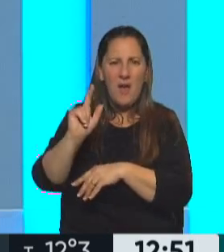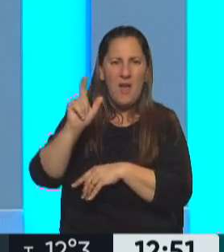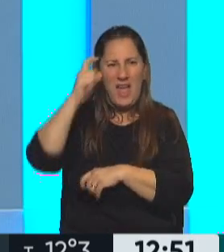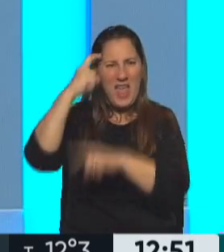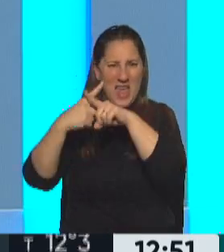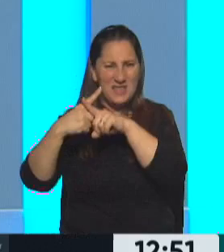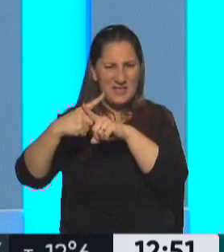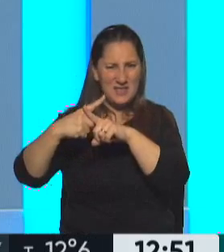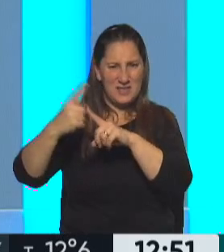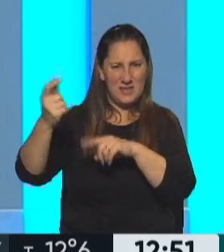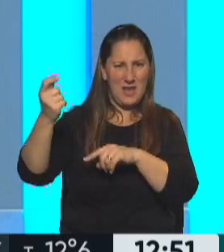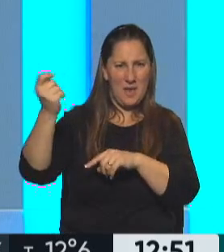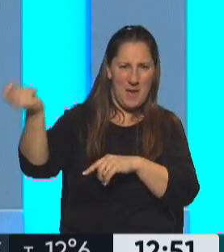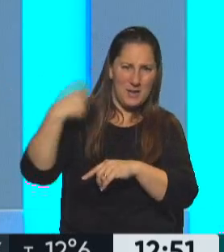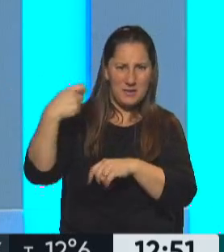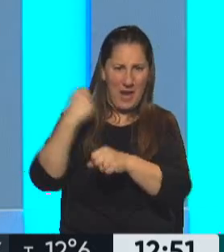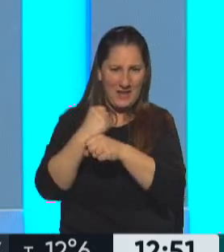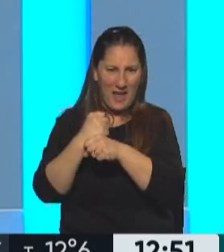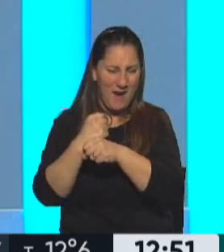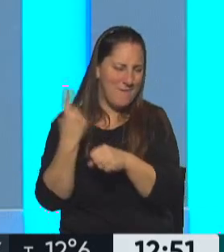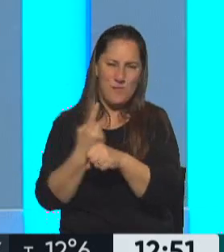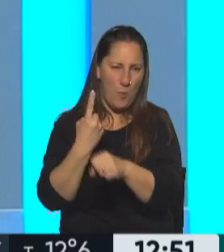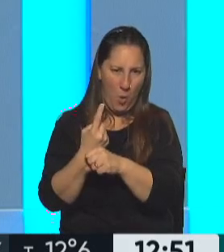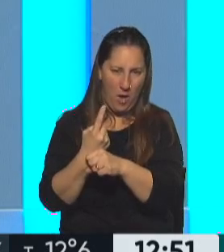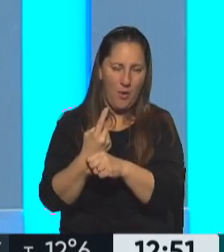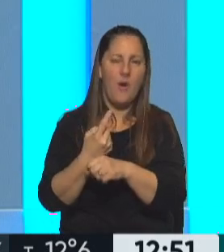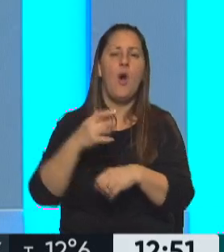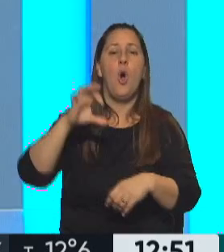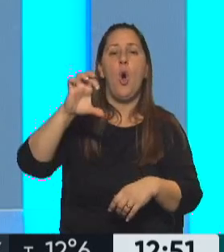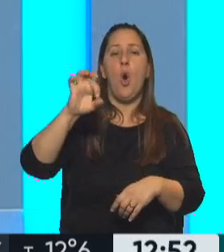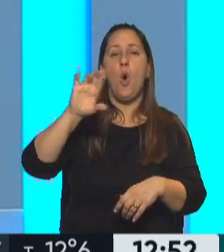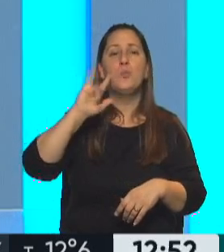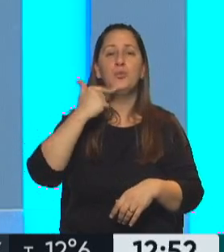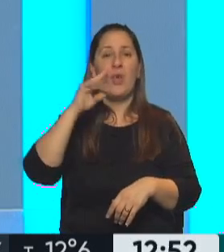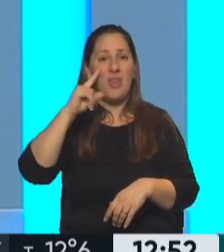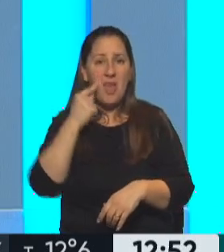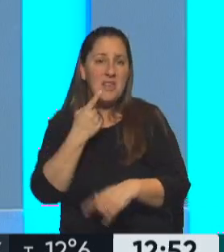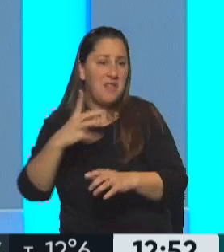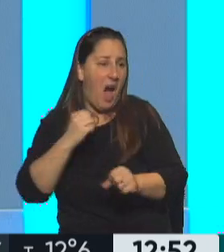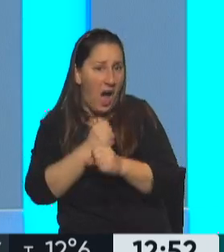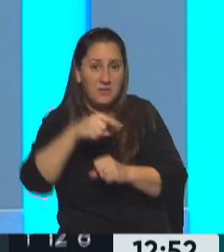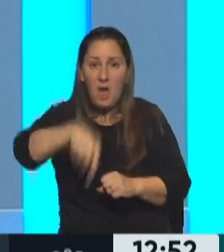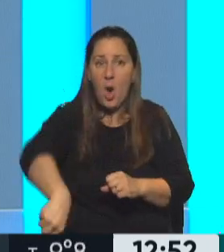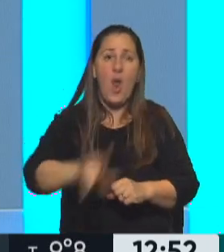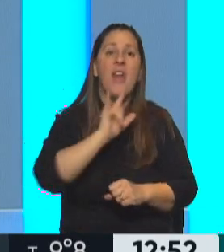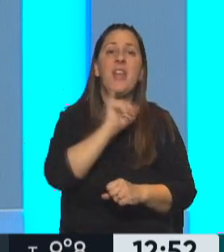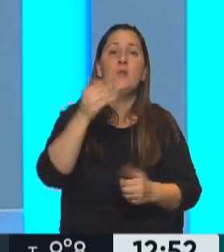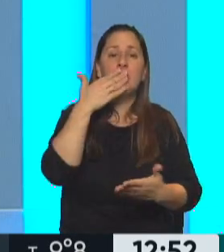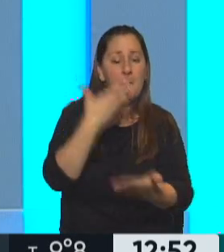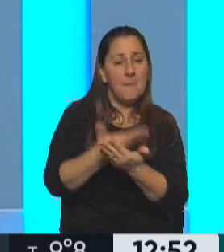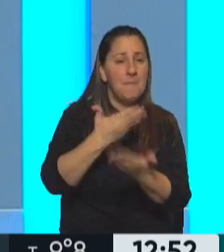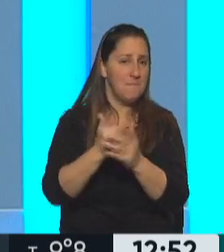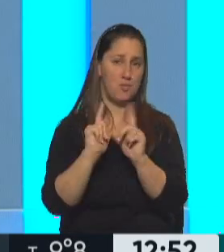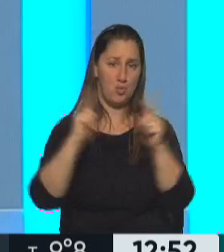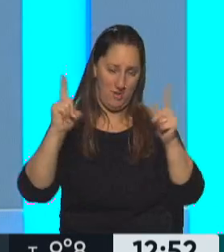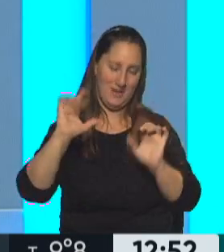fue mi explotador no tiene ningún sentido el opus por su parte dice que ellos no tienen ninguna denuncia se todavía legal ya les va a llegar